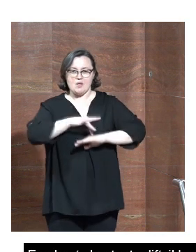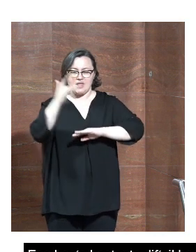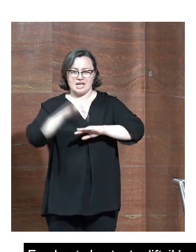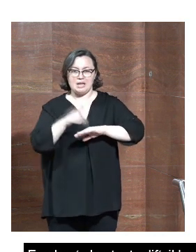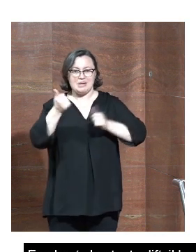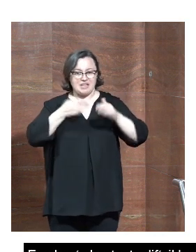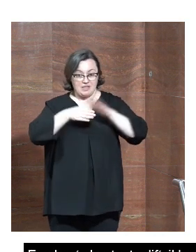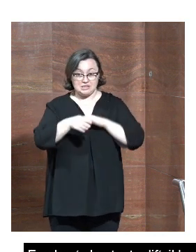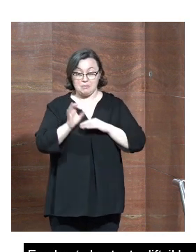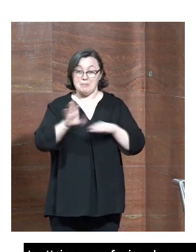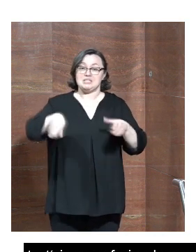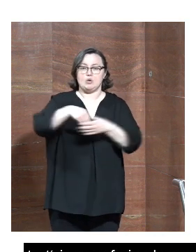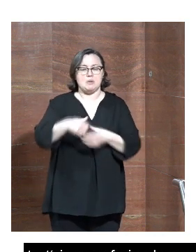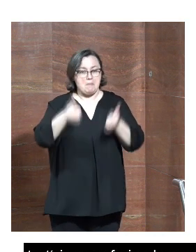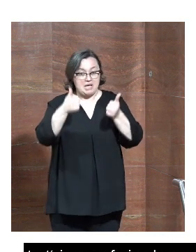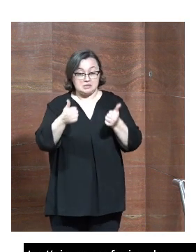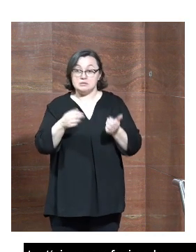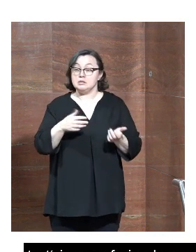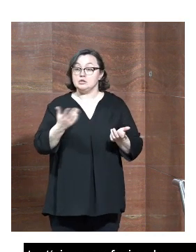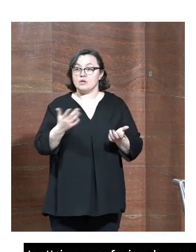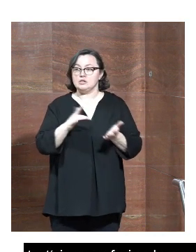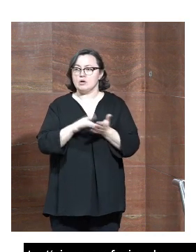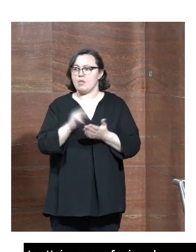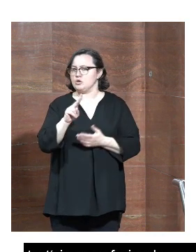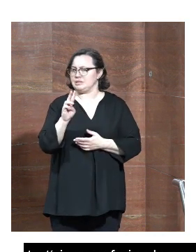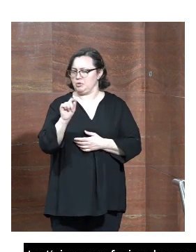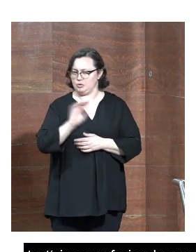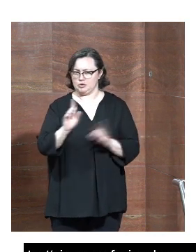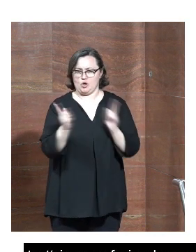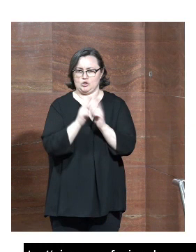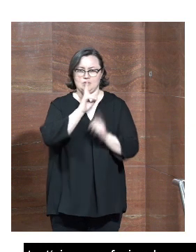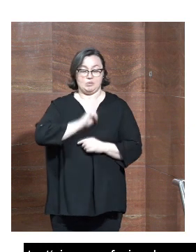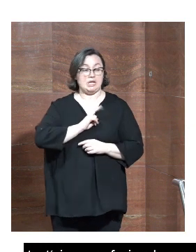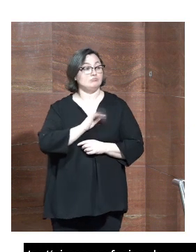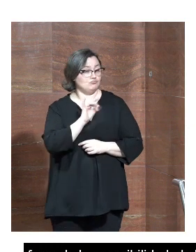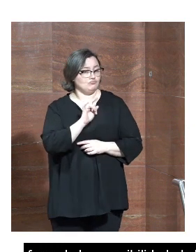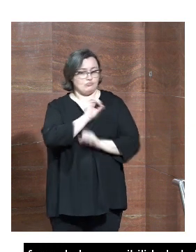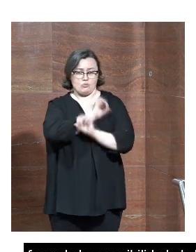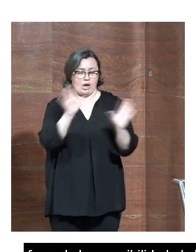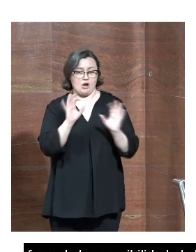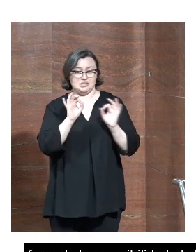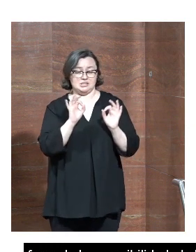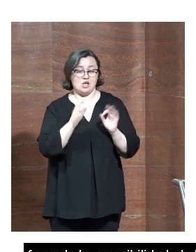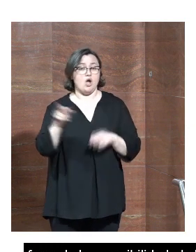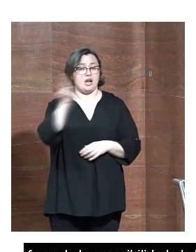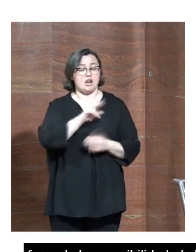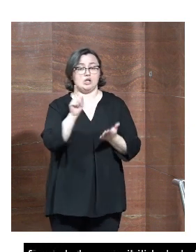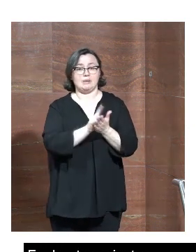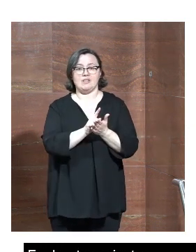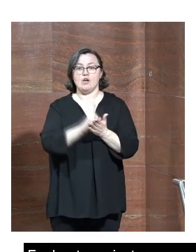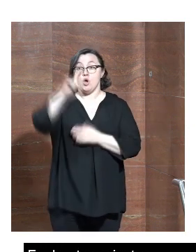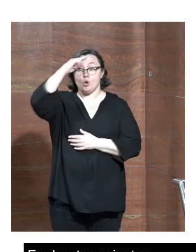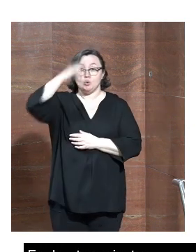digital más accesible e inclusiva. Entonces, ¿no? En 2-3 minutos, diga. Sí, desde luego, volvemos a lo mismo, es el